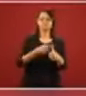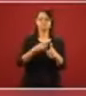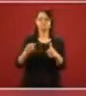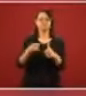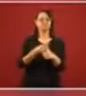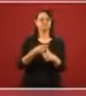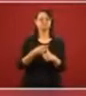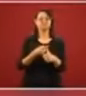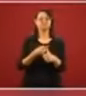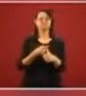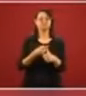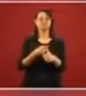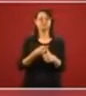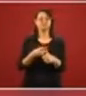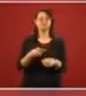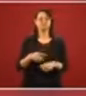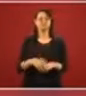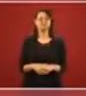responsable,